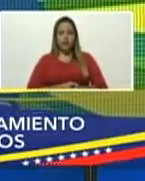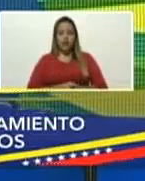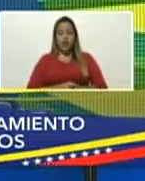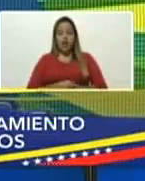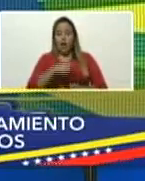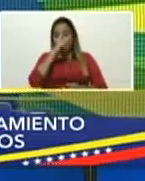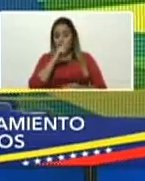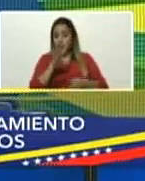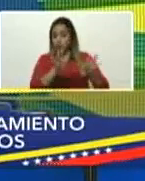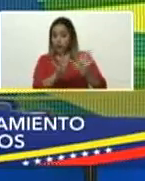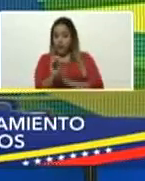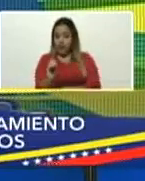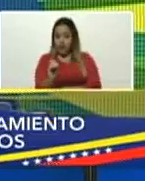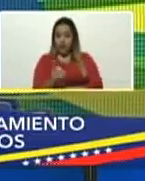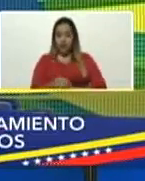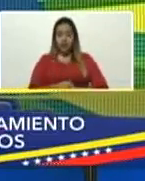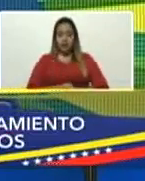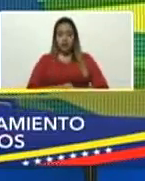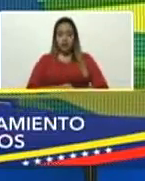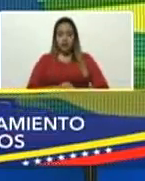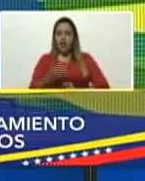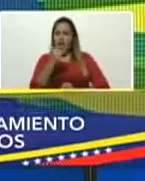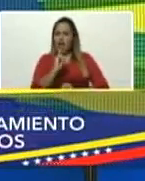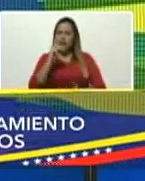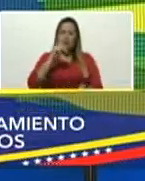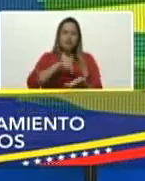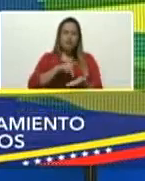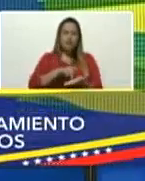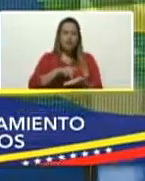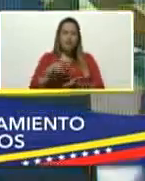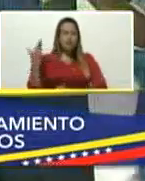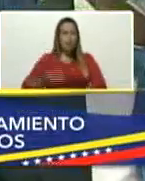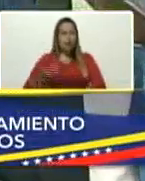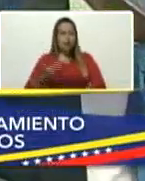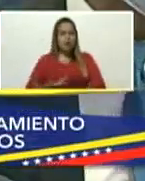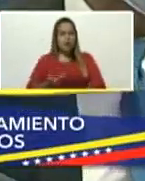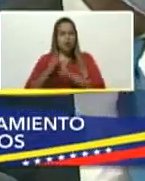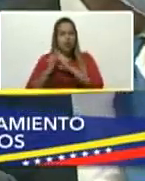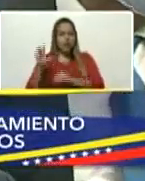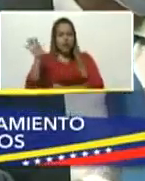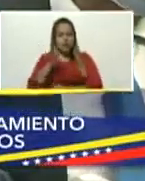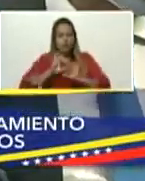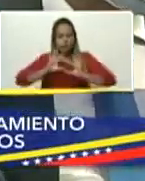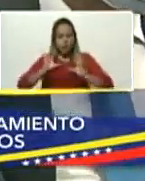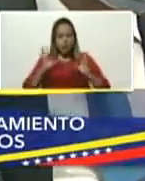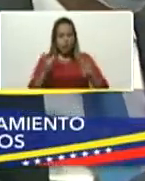90 cumplió un papel aglutinador,